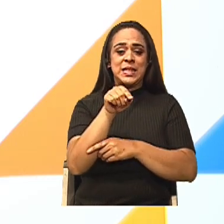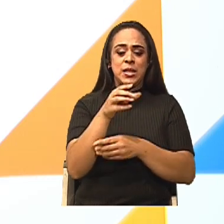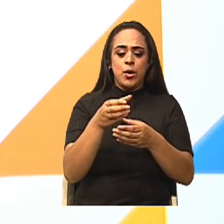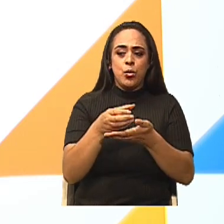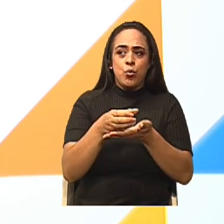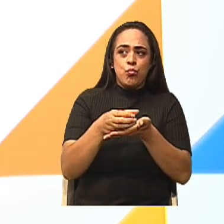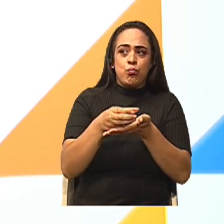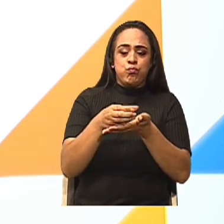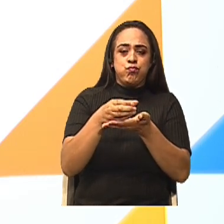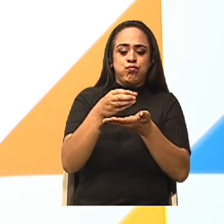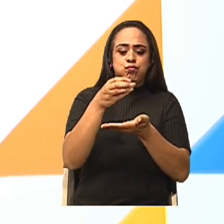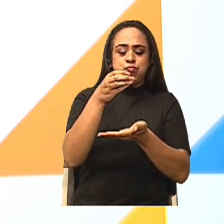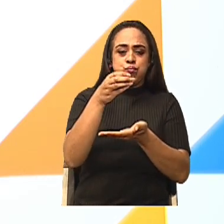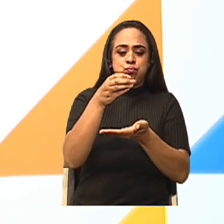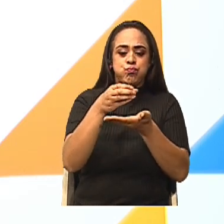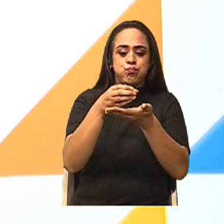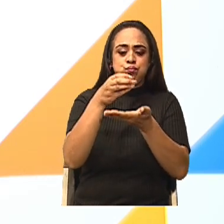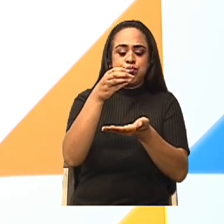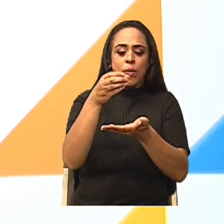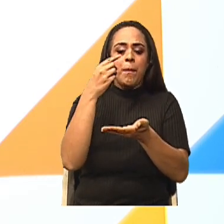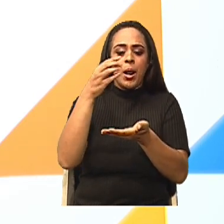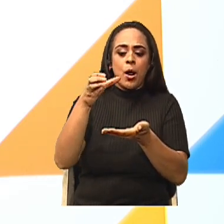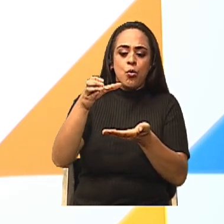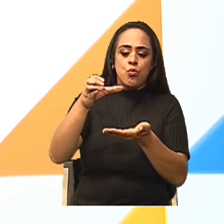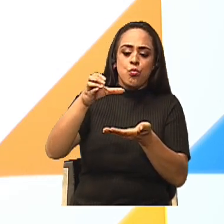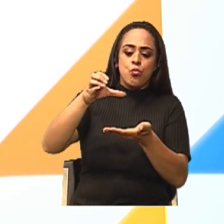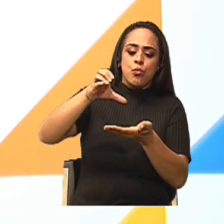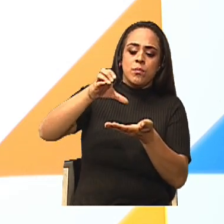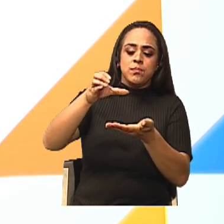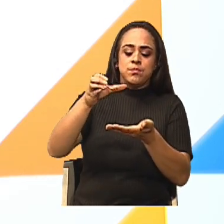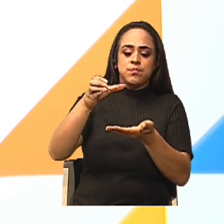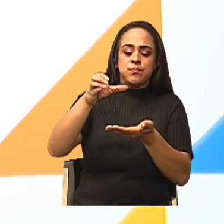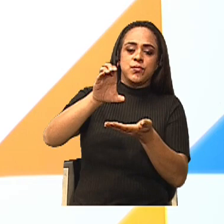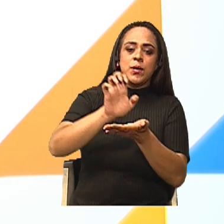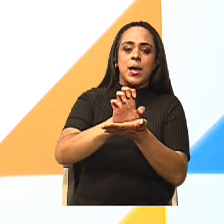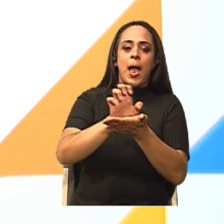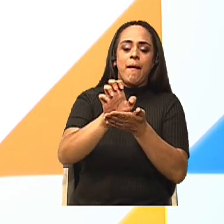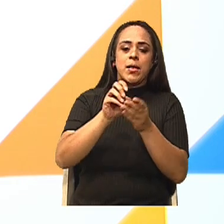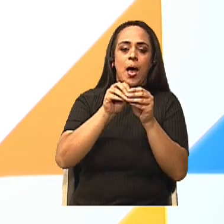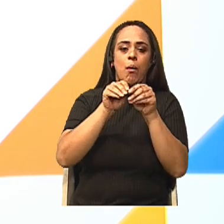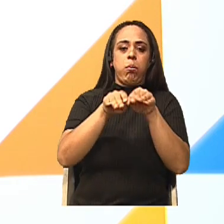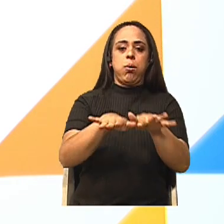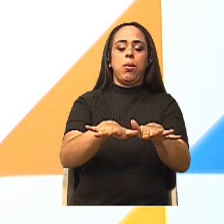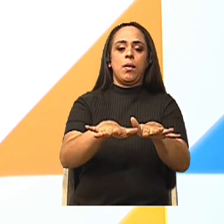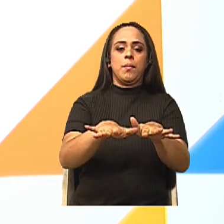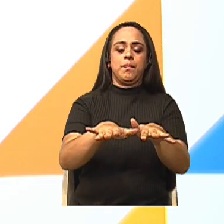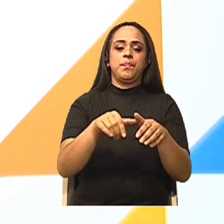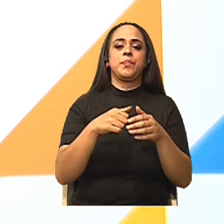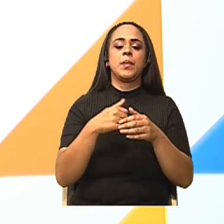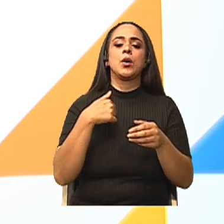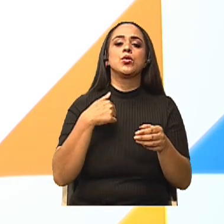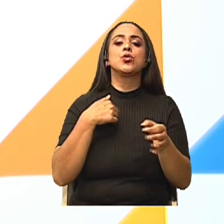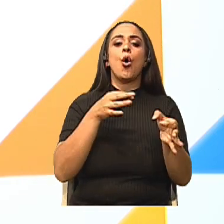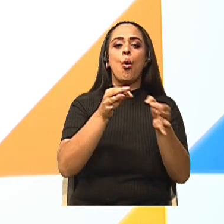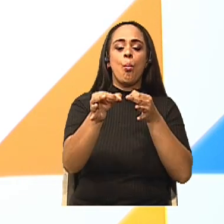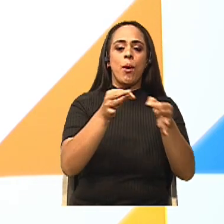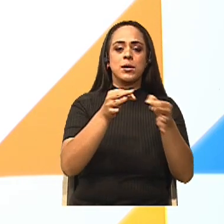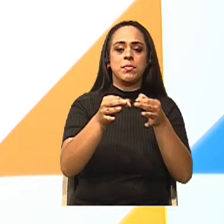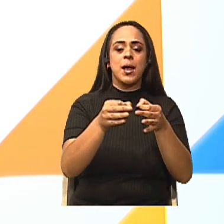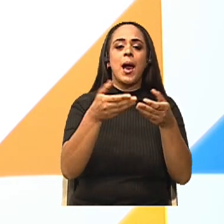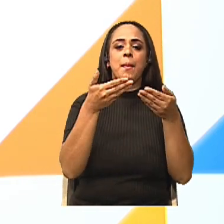con una abertura más pequeña para verter sustancias y evitar los derrames. Entonces voy a explicar los materiales que están